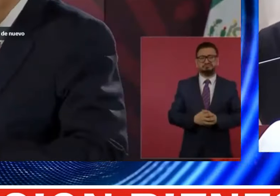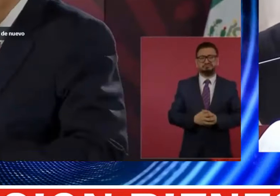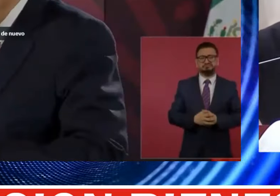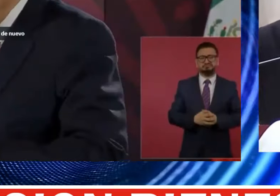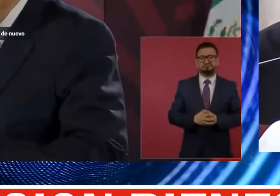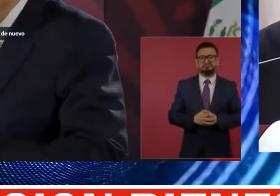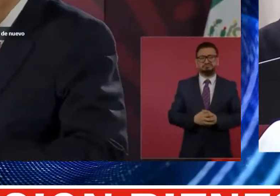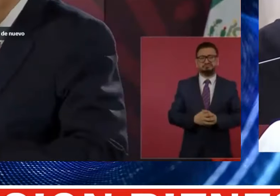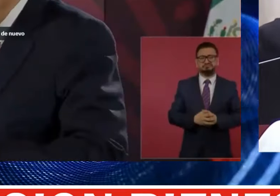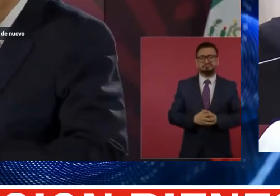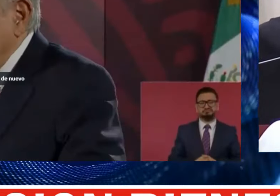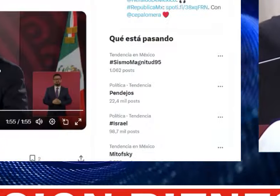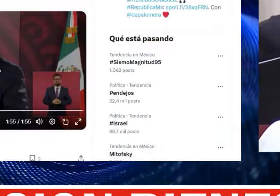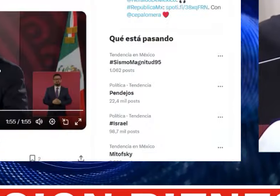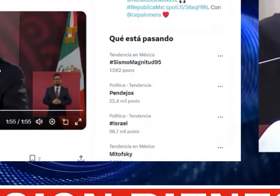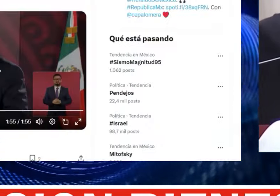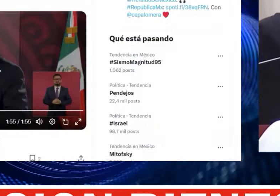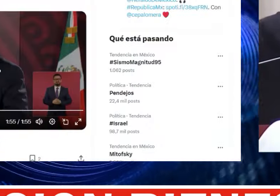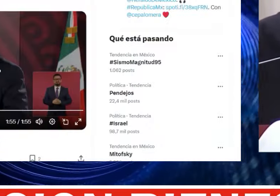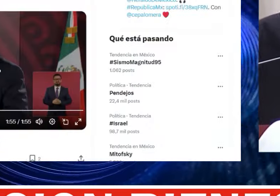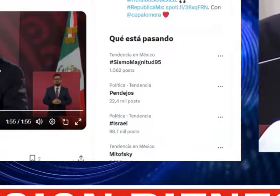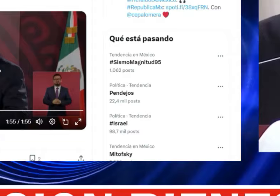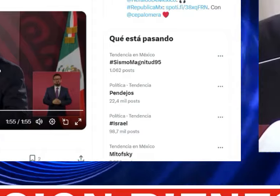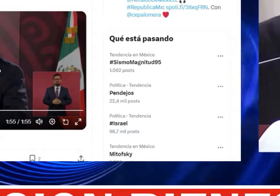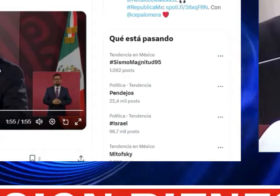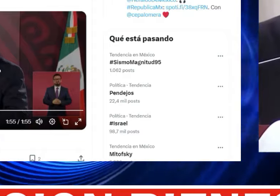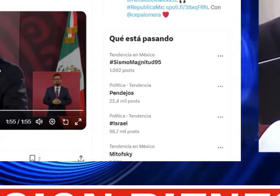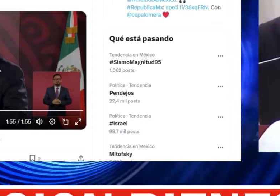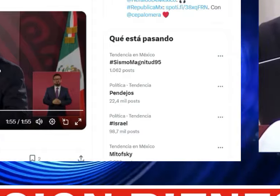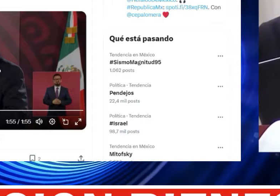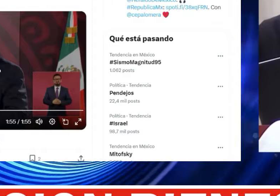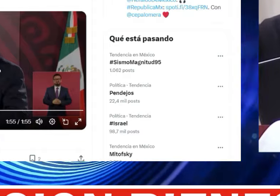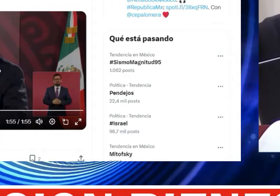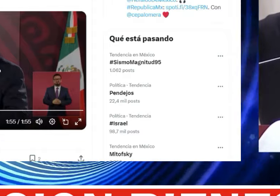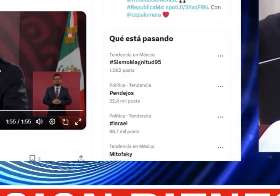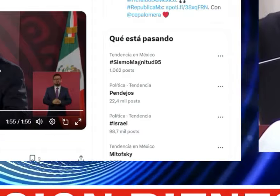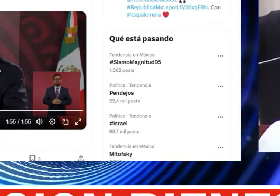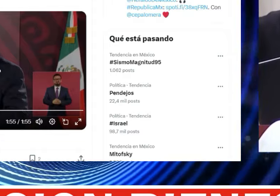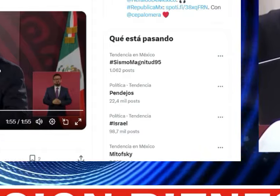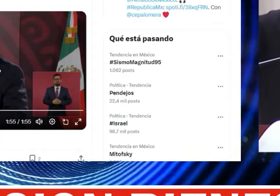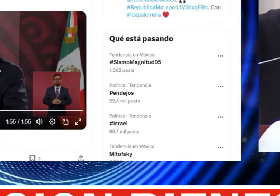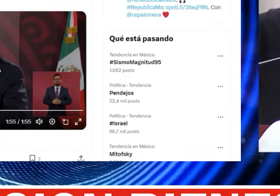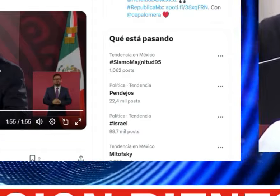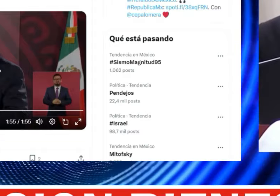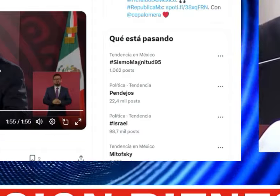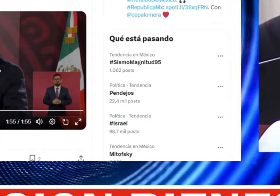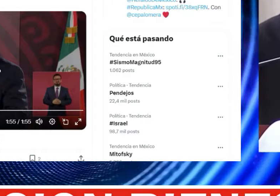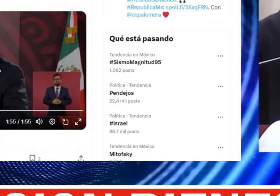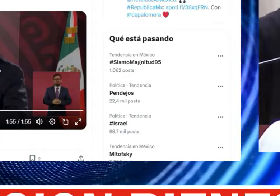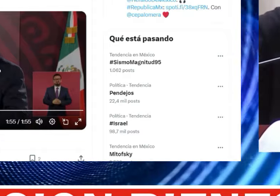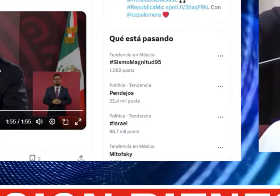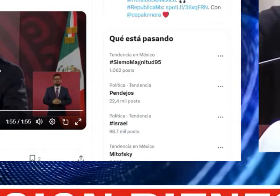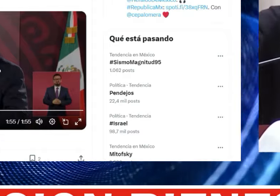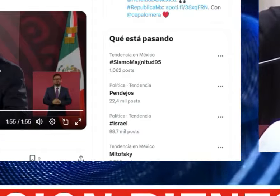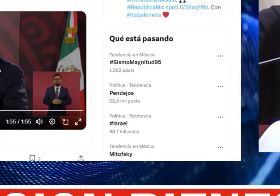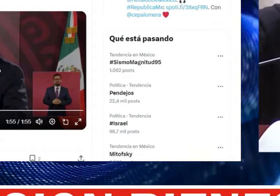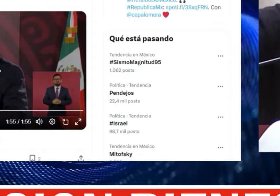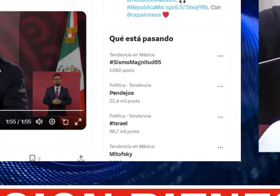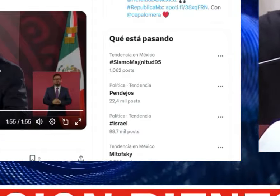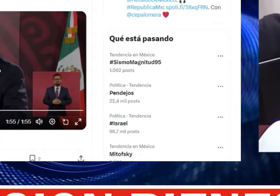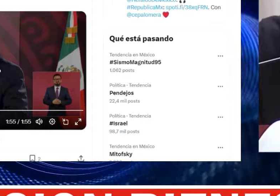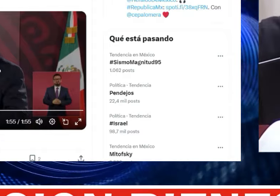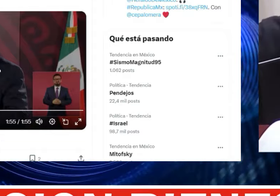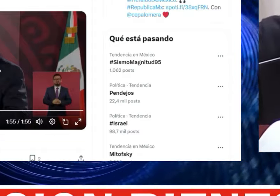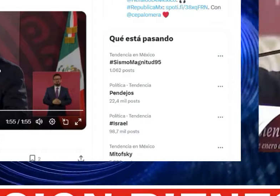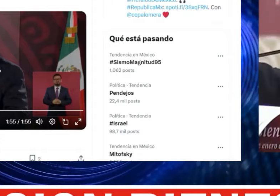Así como lo acaban de escuchar, mis queridos amigos, acaba de dar nuestro presidente su pronóstico de este